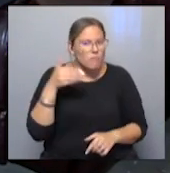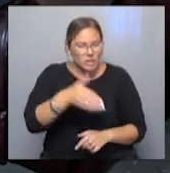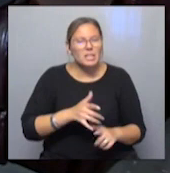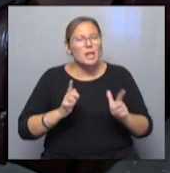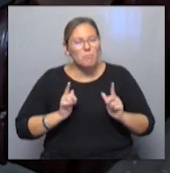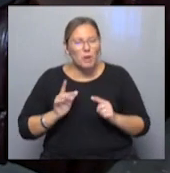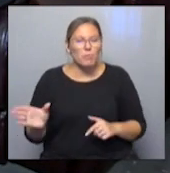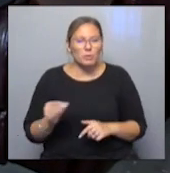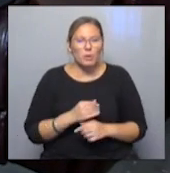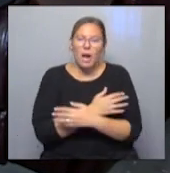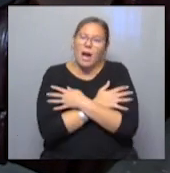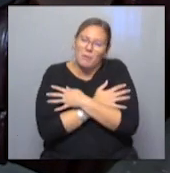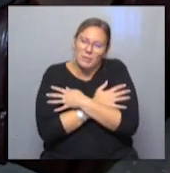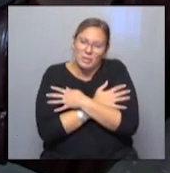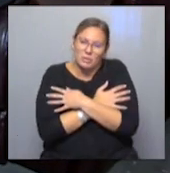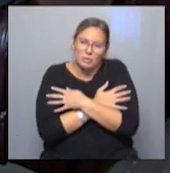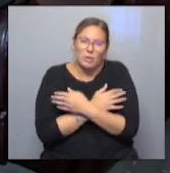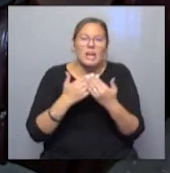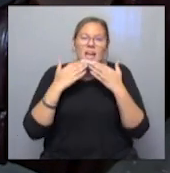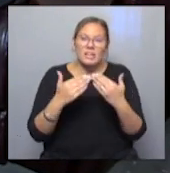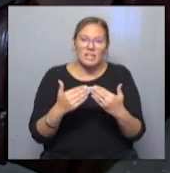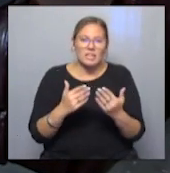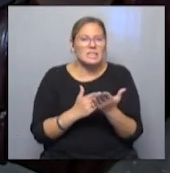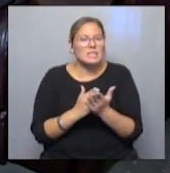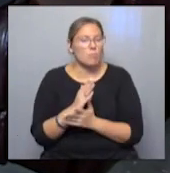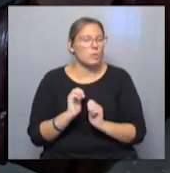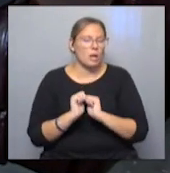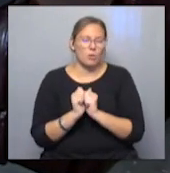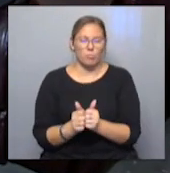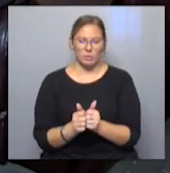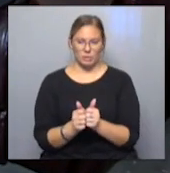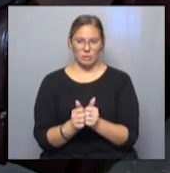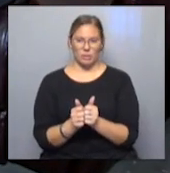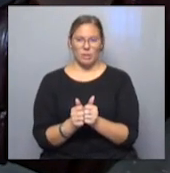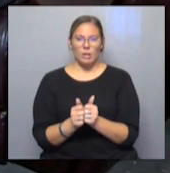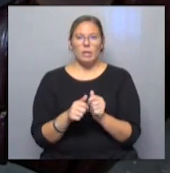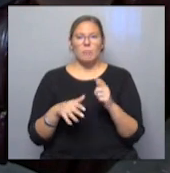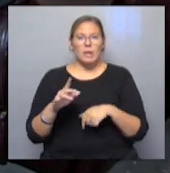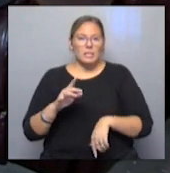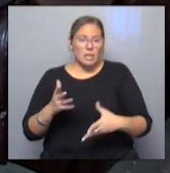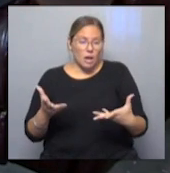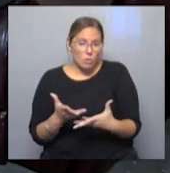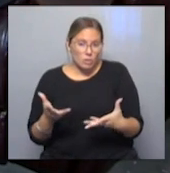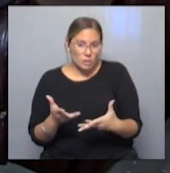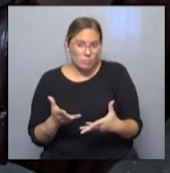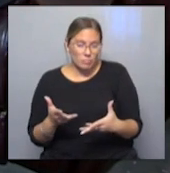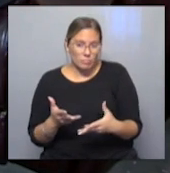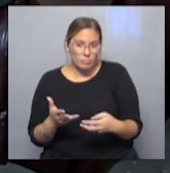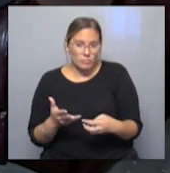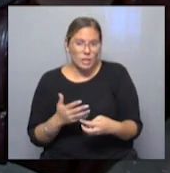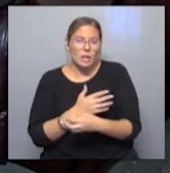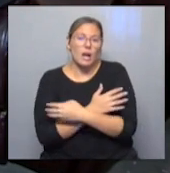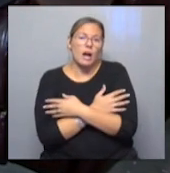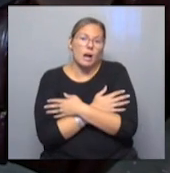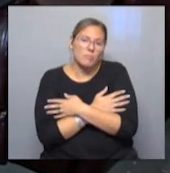esperamos a todos. Abrazo grande y gracias por siempre acompañarnos. Y sobre todo en estos tiempos donde el